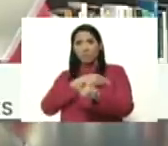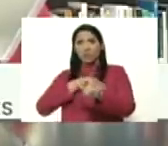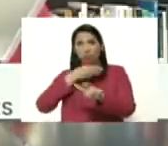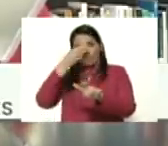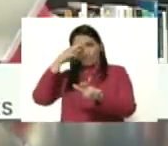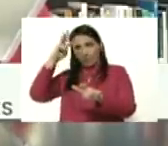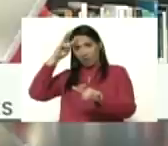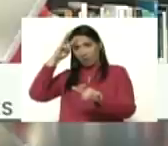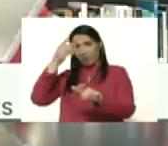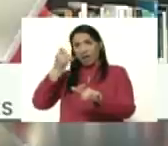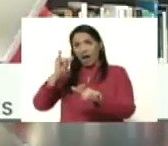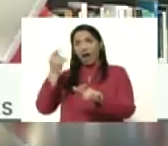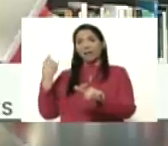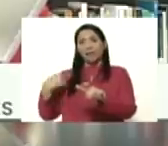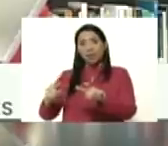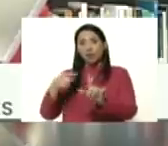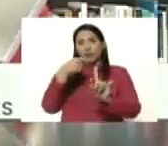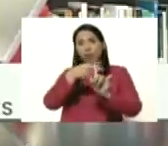tenido caso positivo,